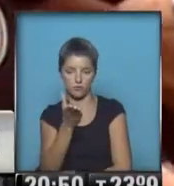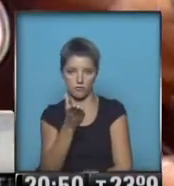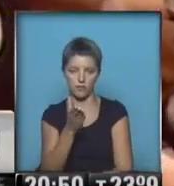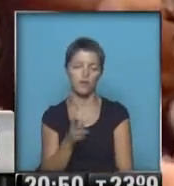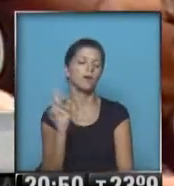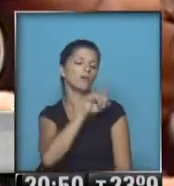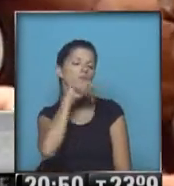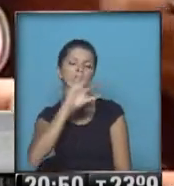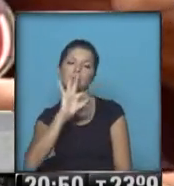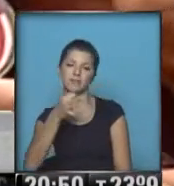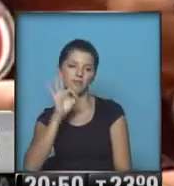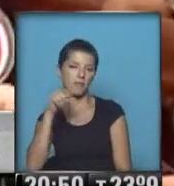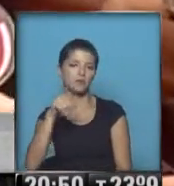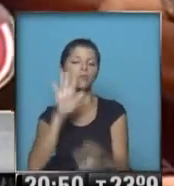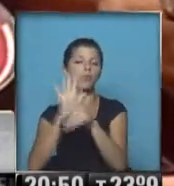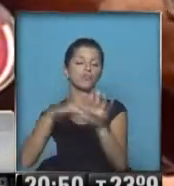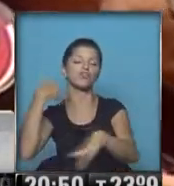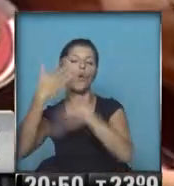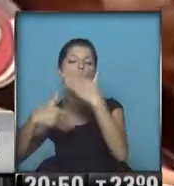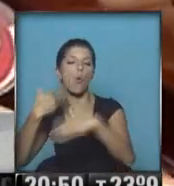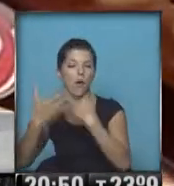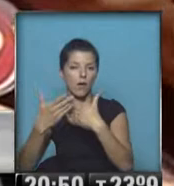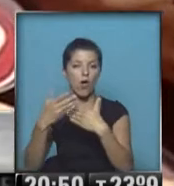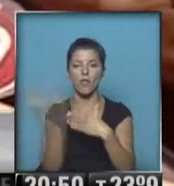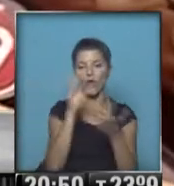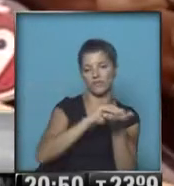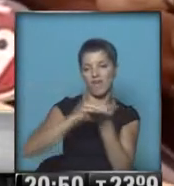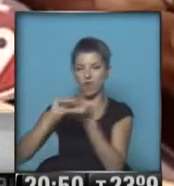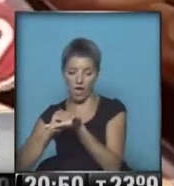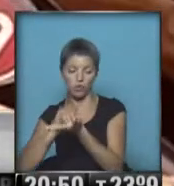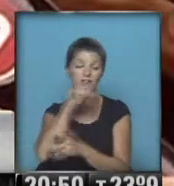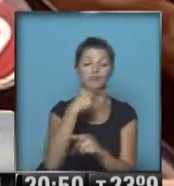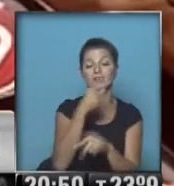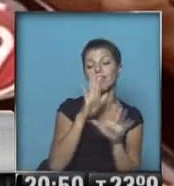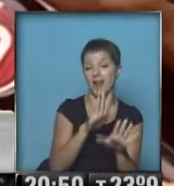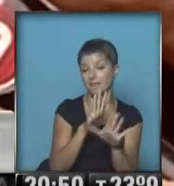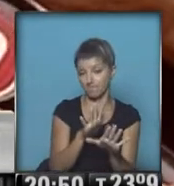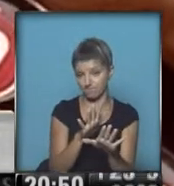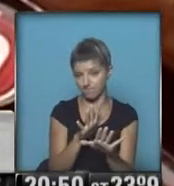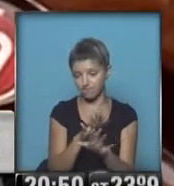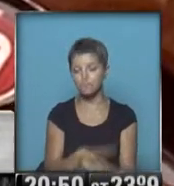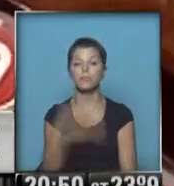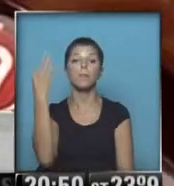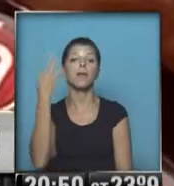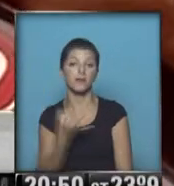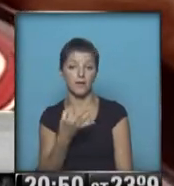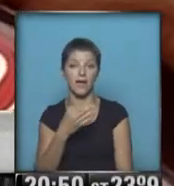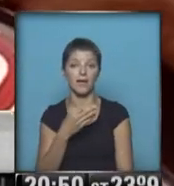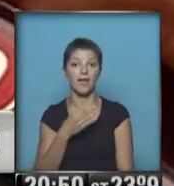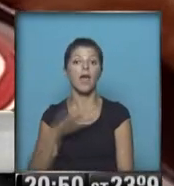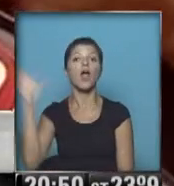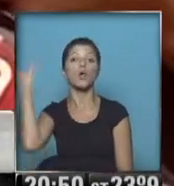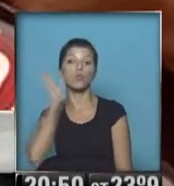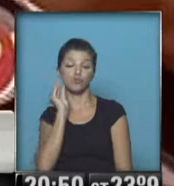Usted sabe bien que esto es un juego de partes, la querella va a decir eso. La realidad, el que escuchó